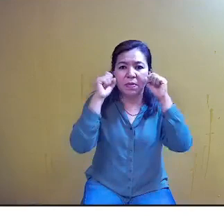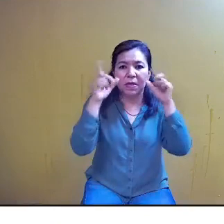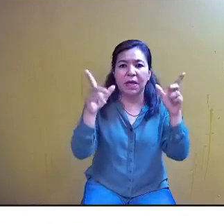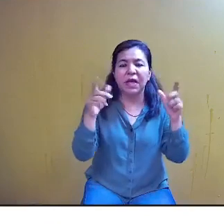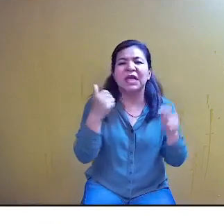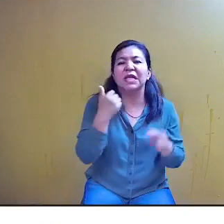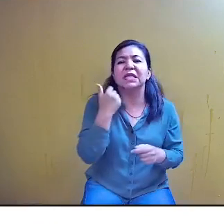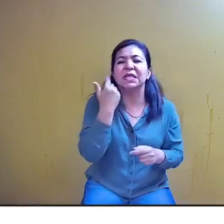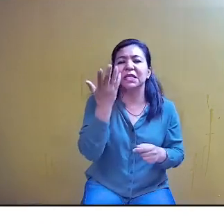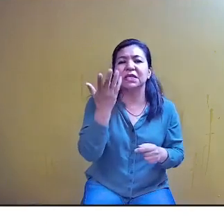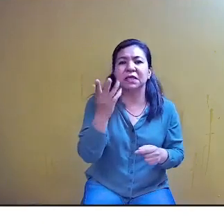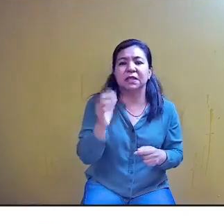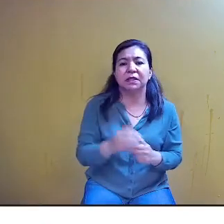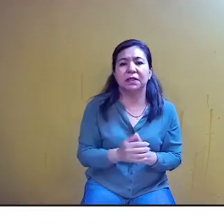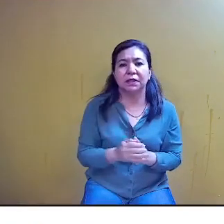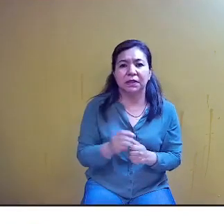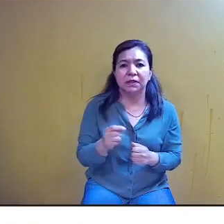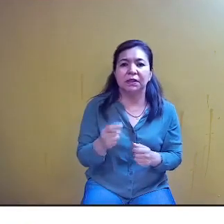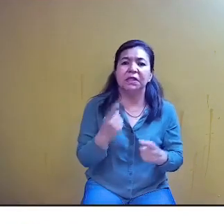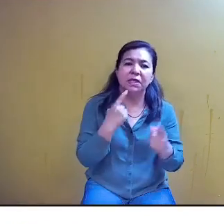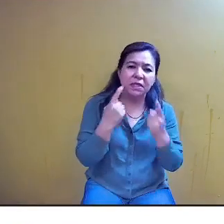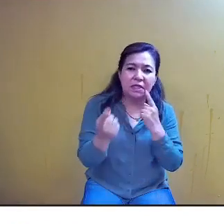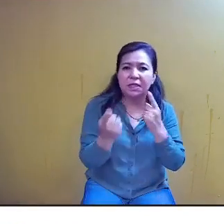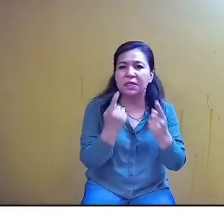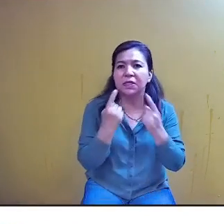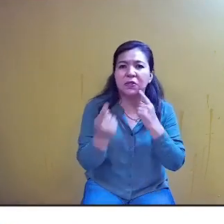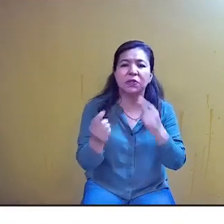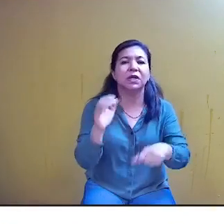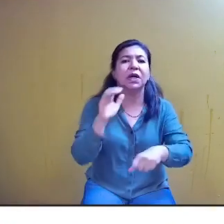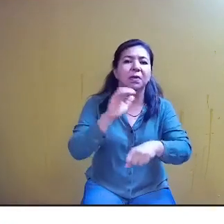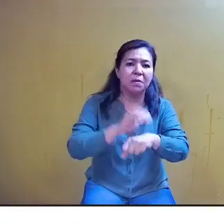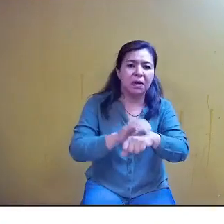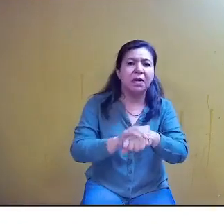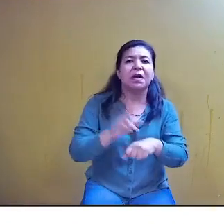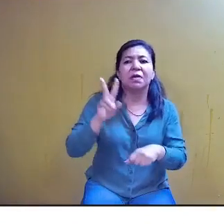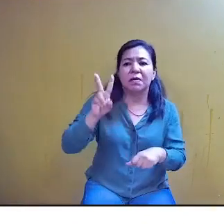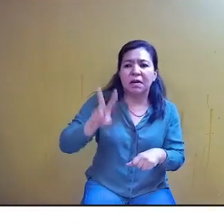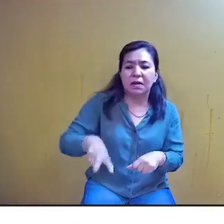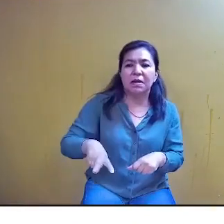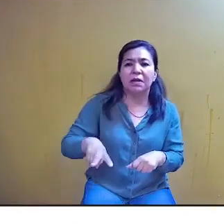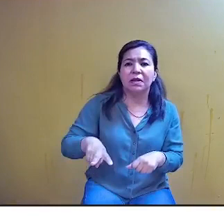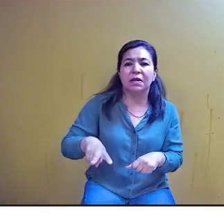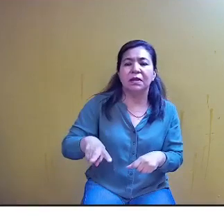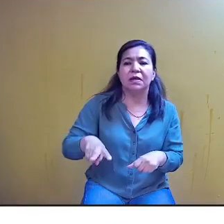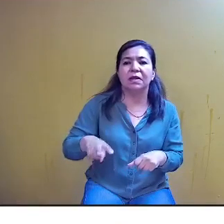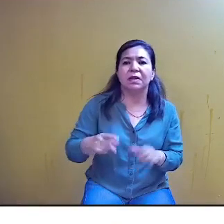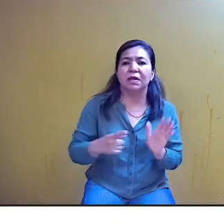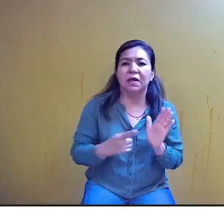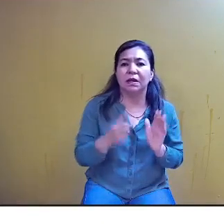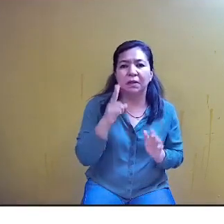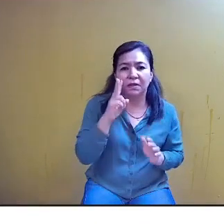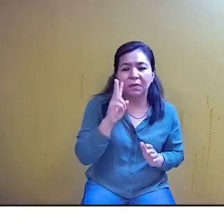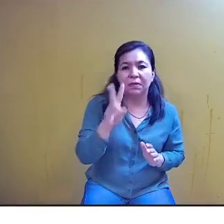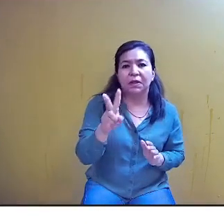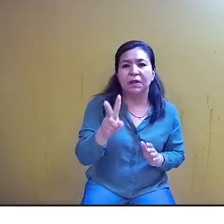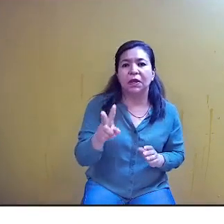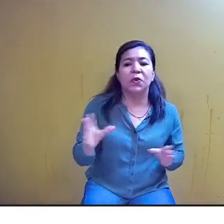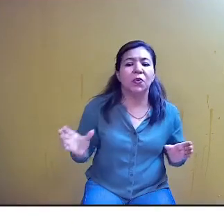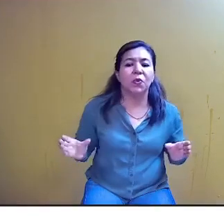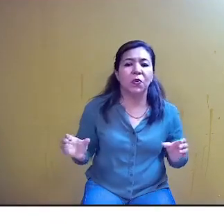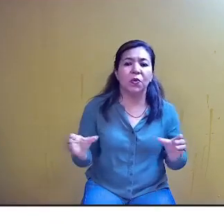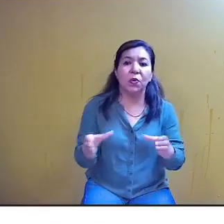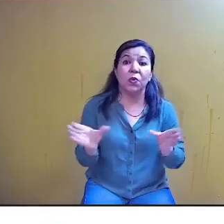quiere. Gracias por este diálogo entre amigas y amigos en donde la verdad no se puede ocultar. Estoy seguro que juntos lo vamos a